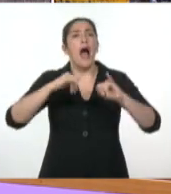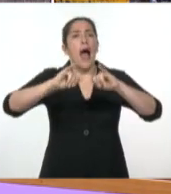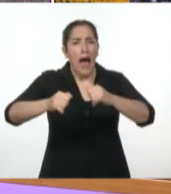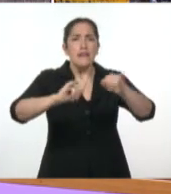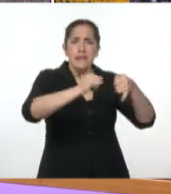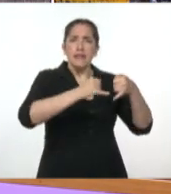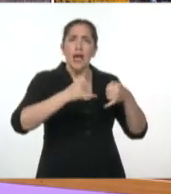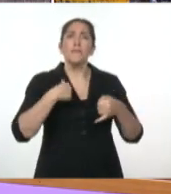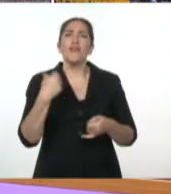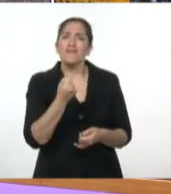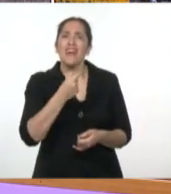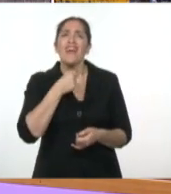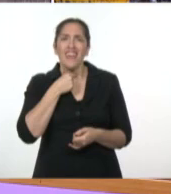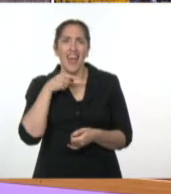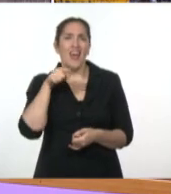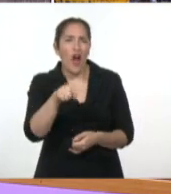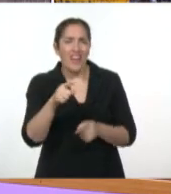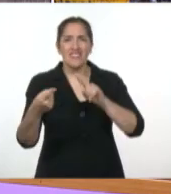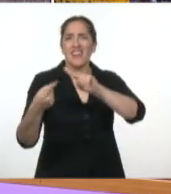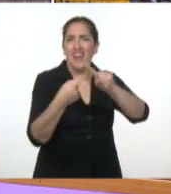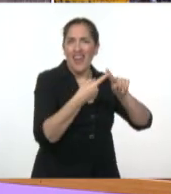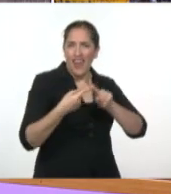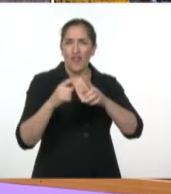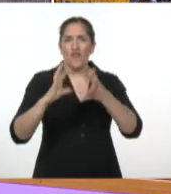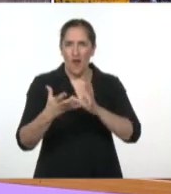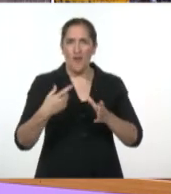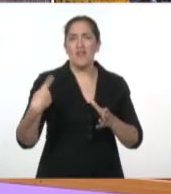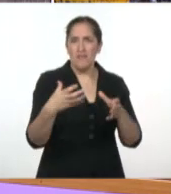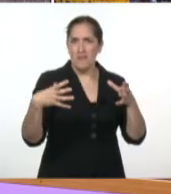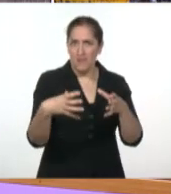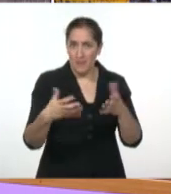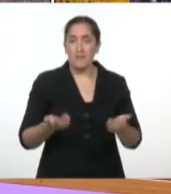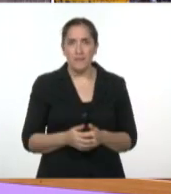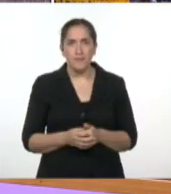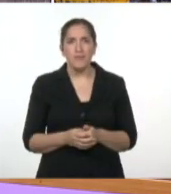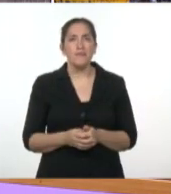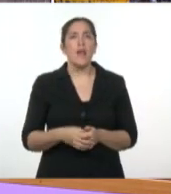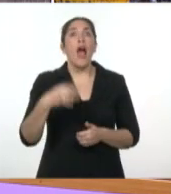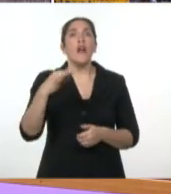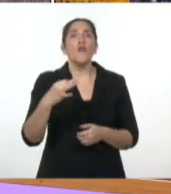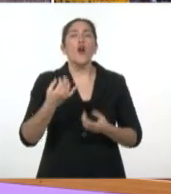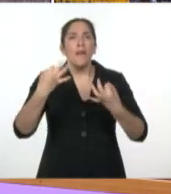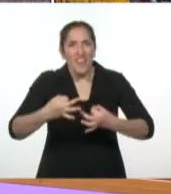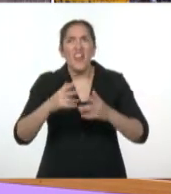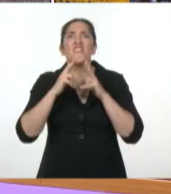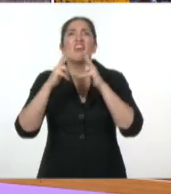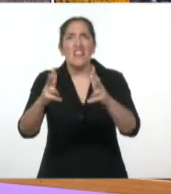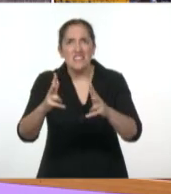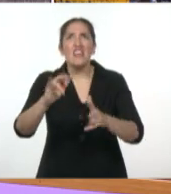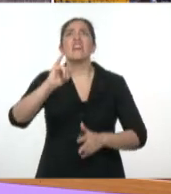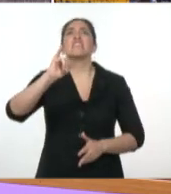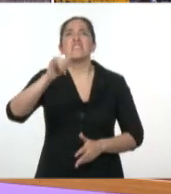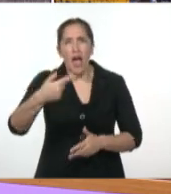y de desear eso. Y ese acuerdo tiene que ser un acuerdo, digamos, lo más explícito posible. Explícito. Hay que